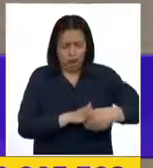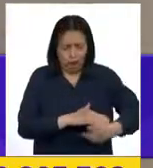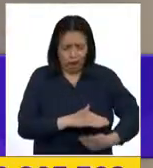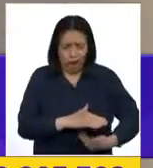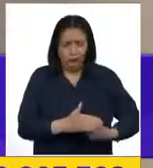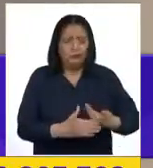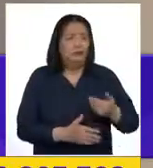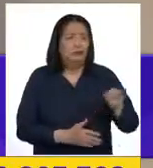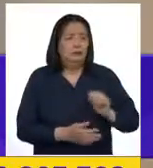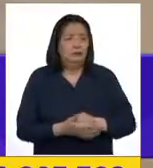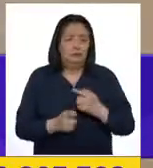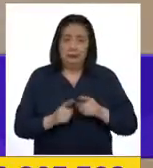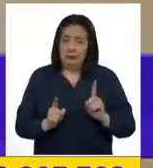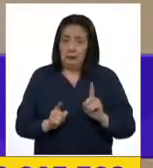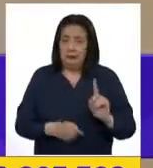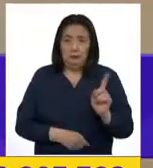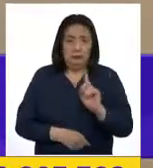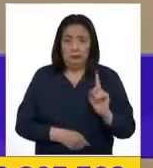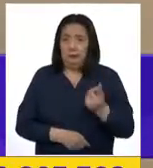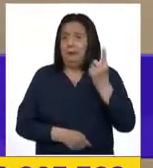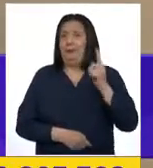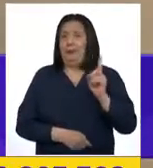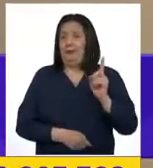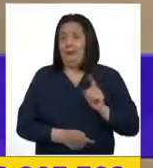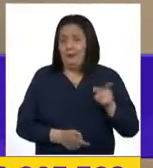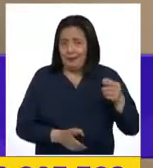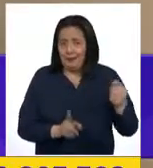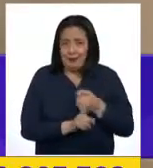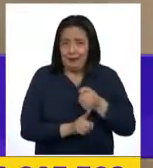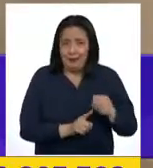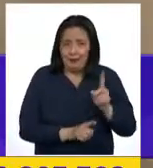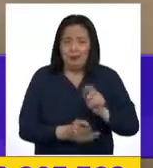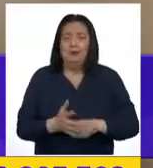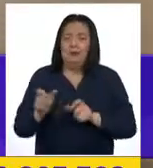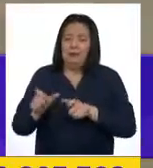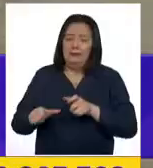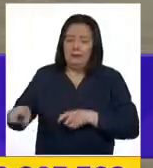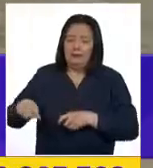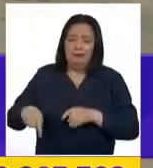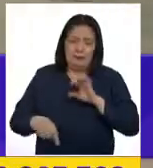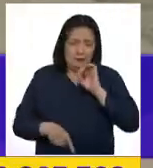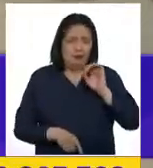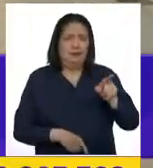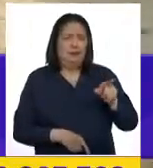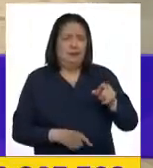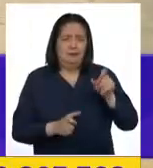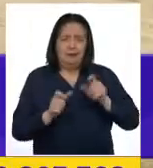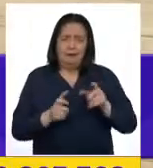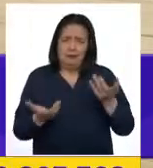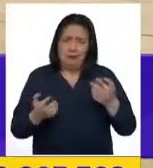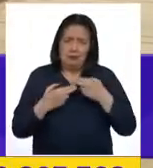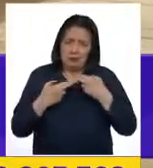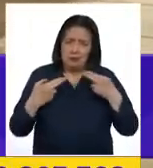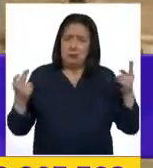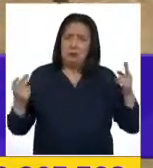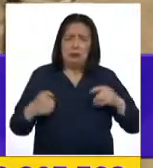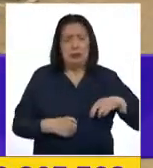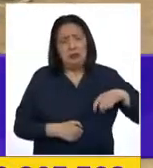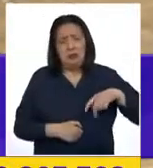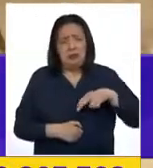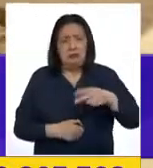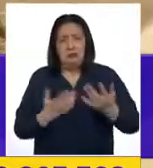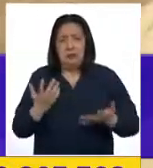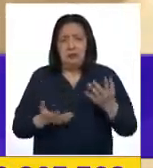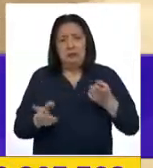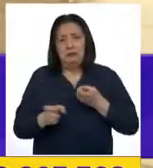madrugada. Sin embargo, no sería la primera vez un hecho como este. Los pobladores temen que personas inocentes que transitan por la zona se